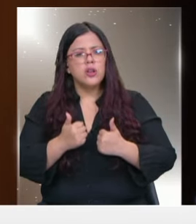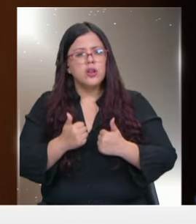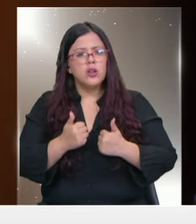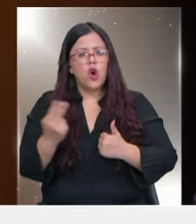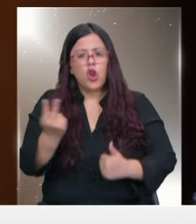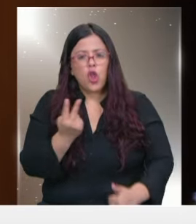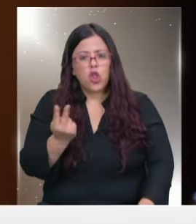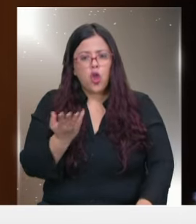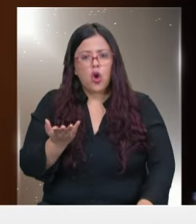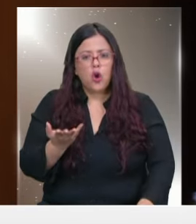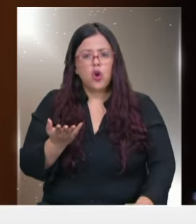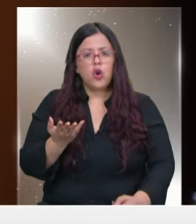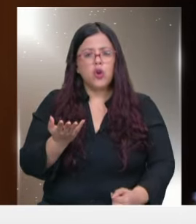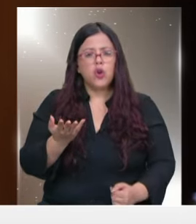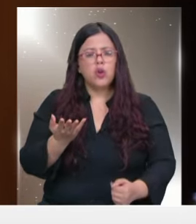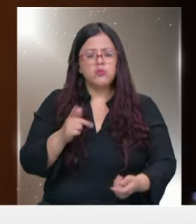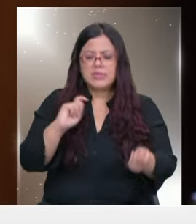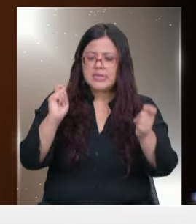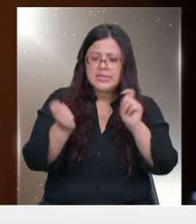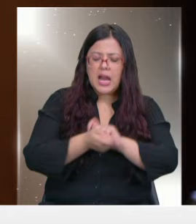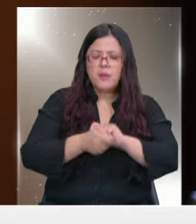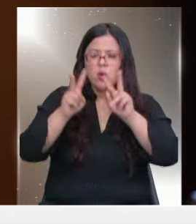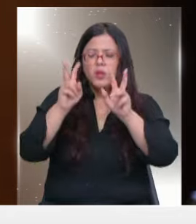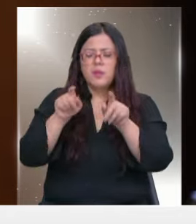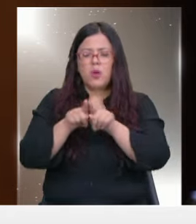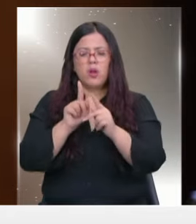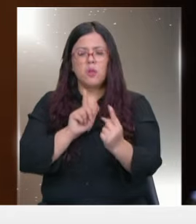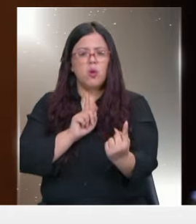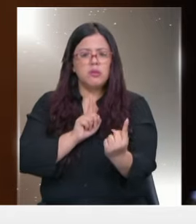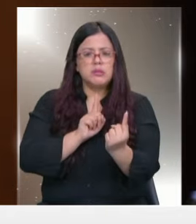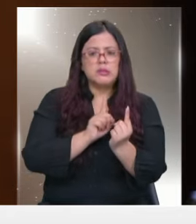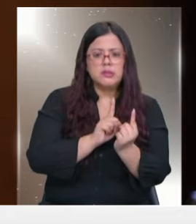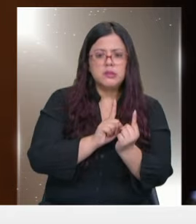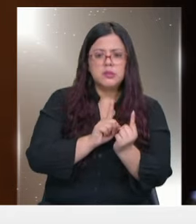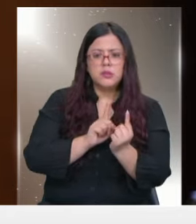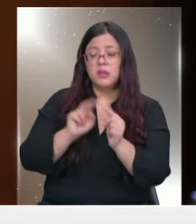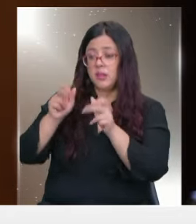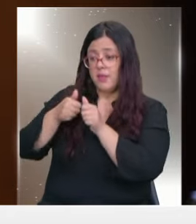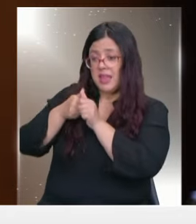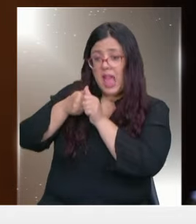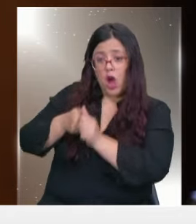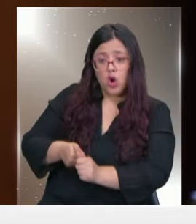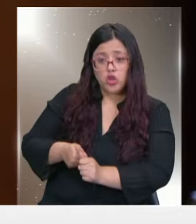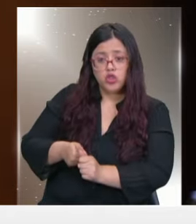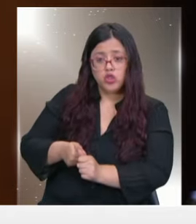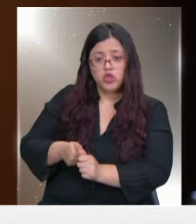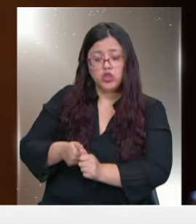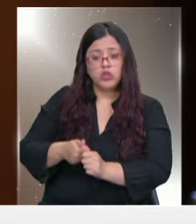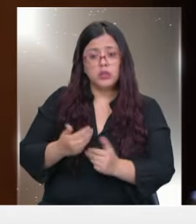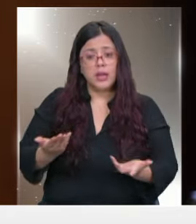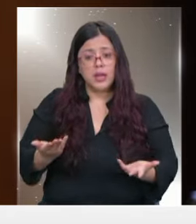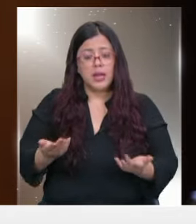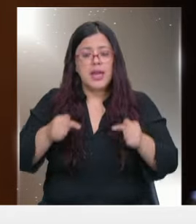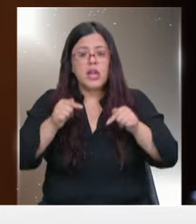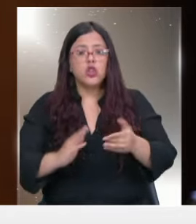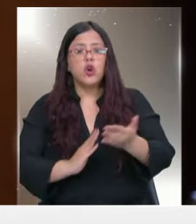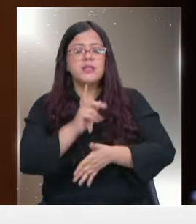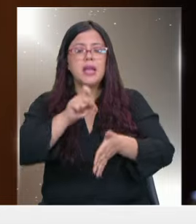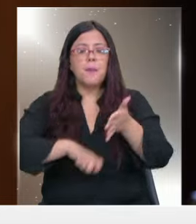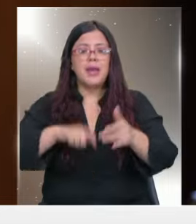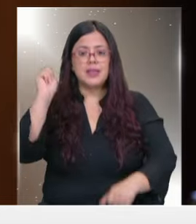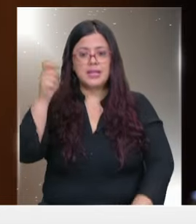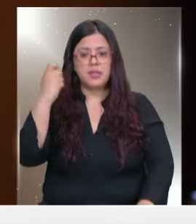empiezan en un plano más, empiezan estos acercamientos que se han descrito? Esto es acoso, para ser más preciso. Esto empieza en